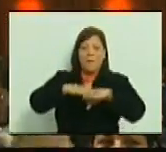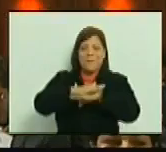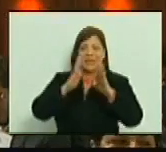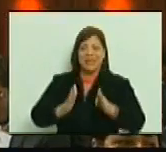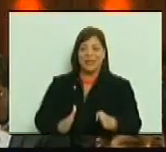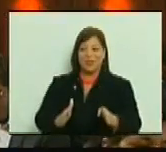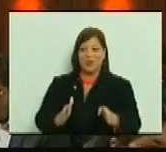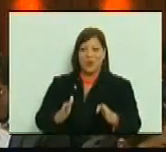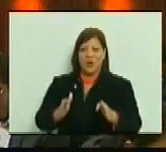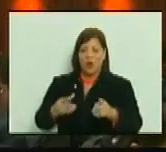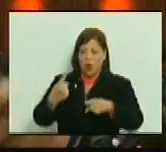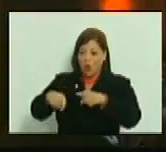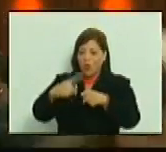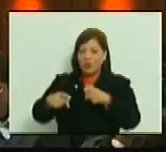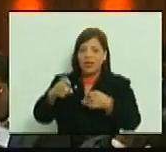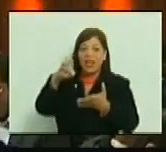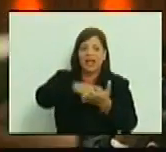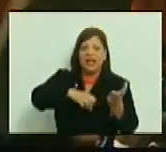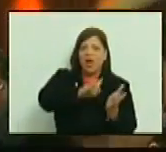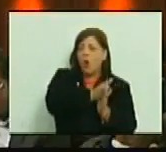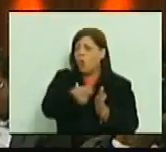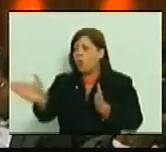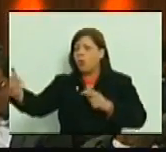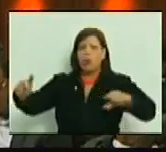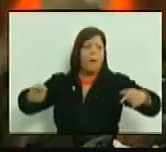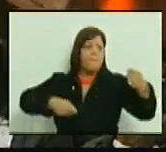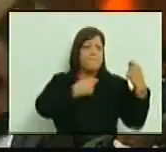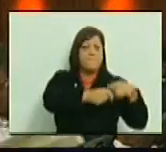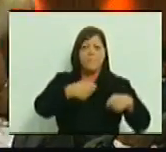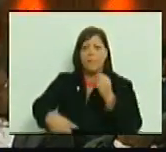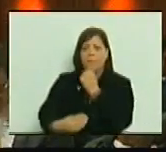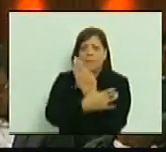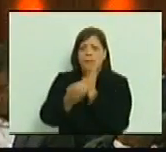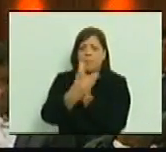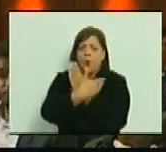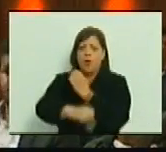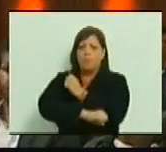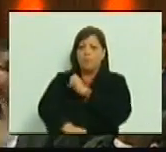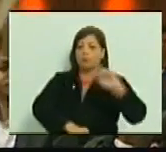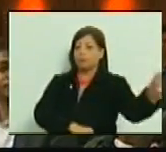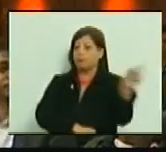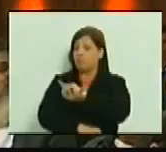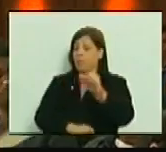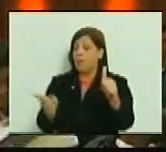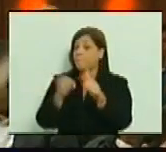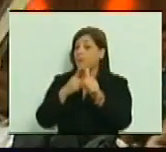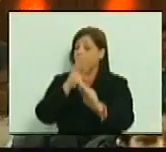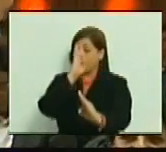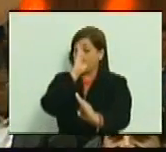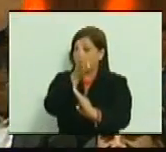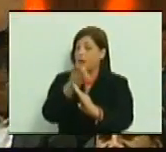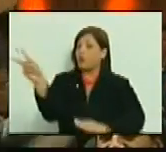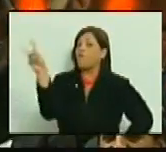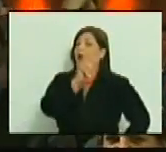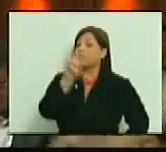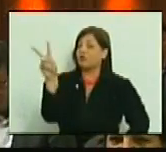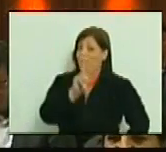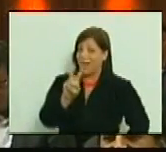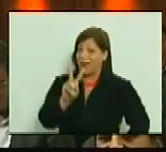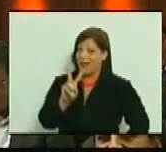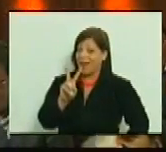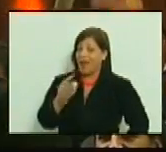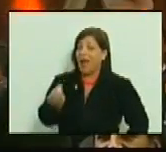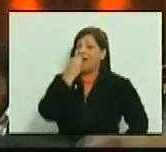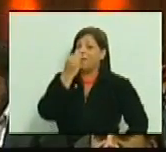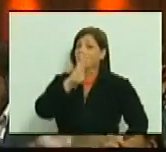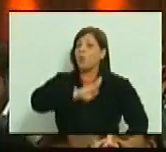los fertilizantes no vayan a otros mercados, sino vayan primero al mercado venezolano y a los